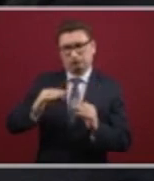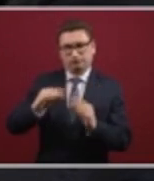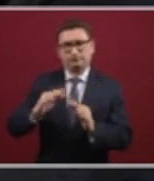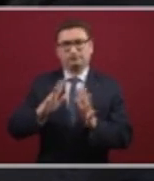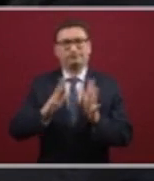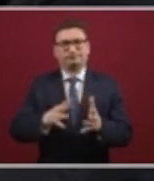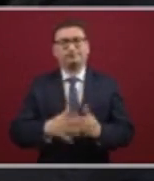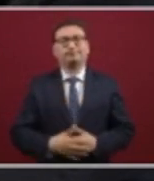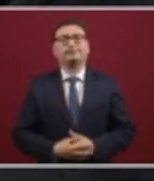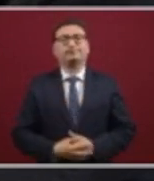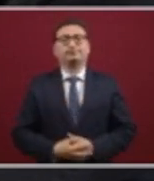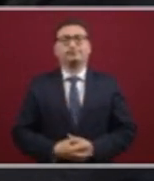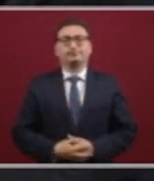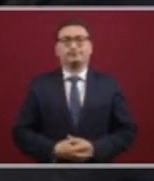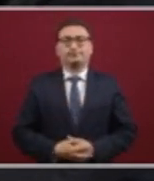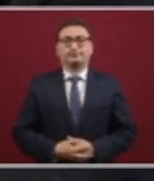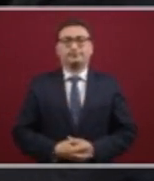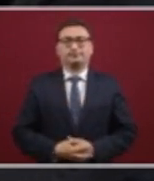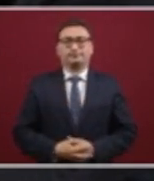y